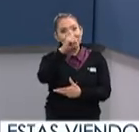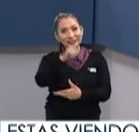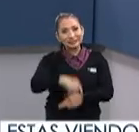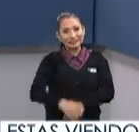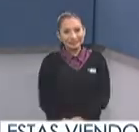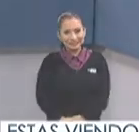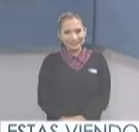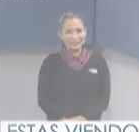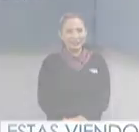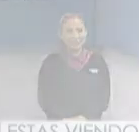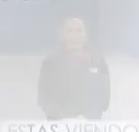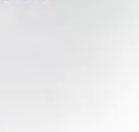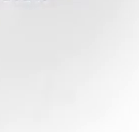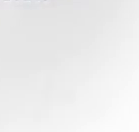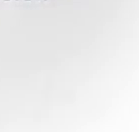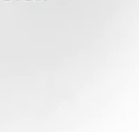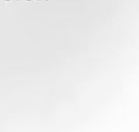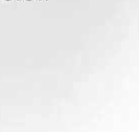Interfaz.